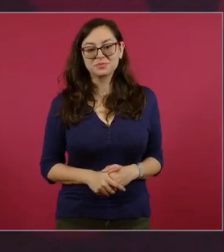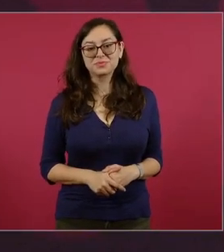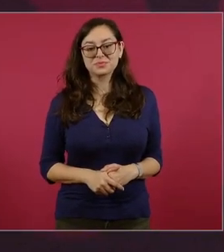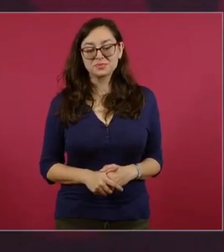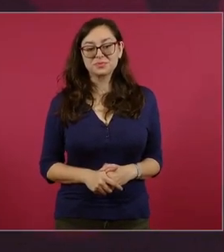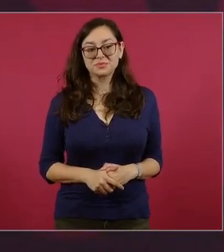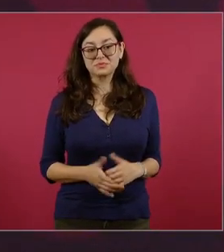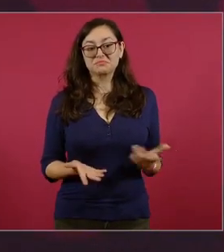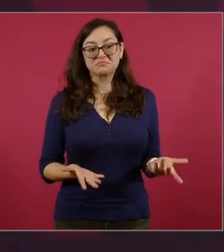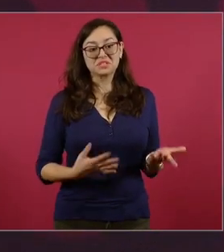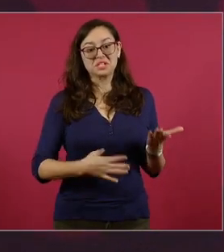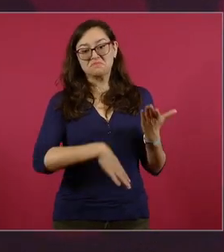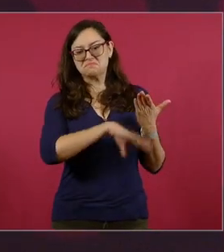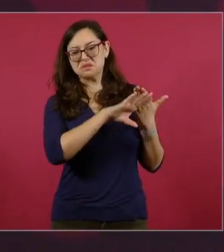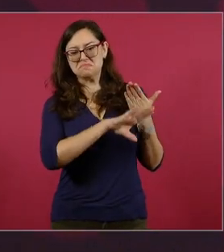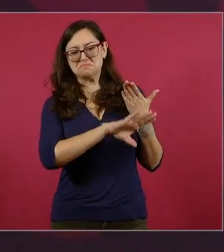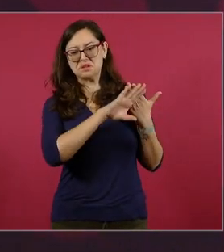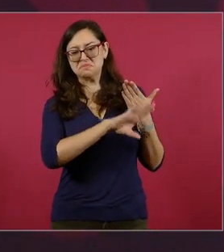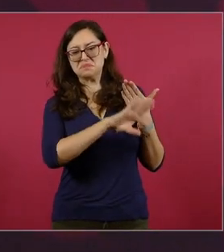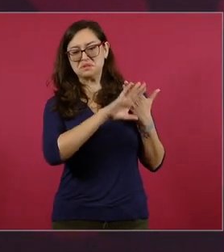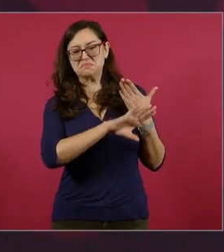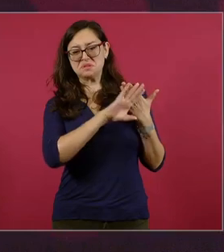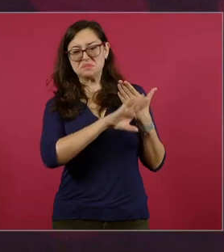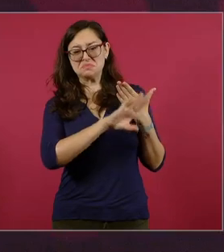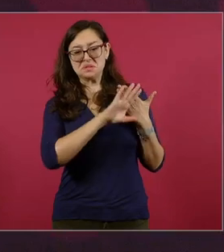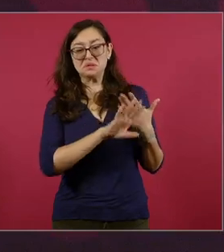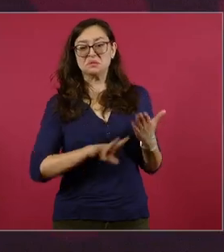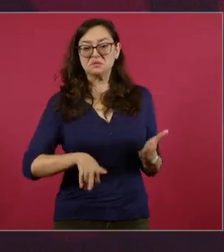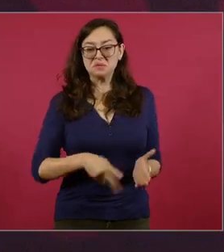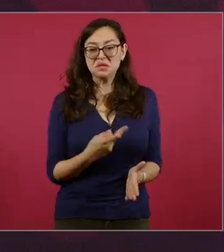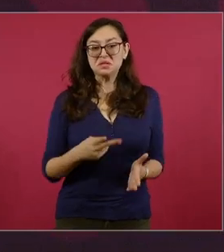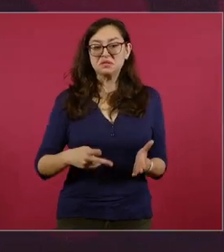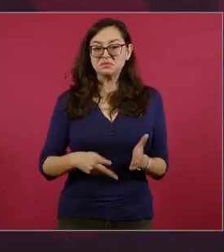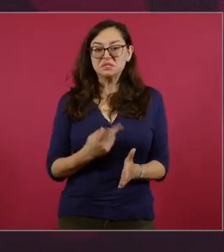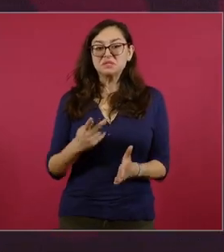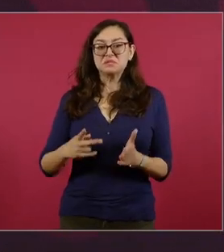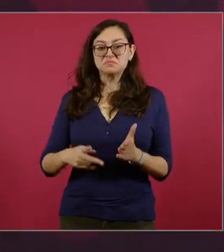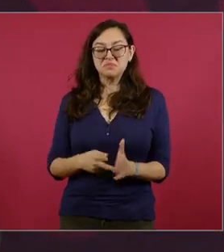esos ataques, en todas esas lanzadas, salimos